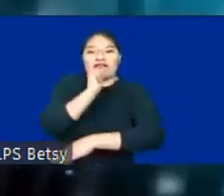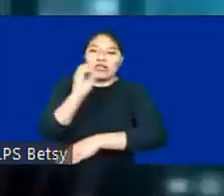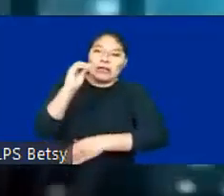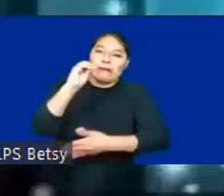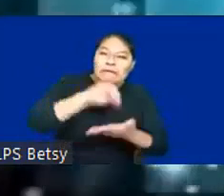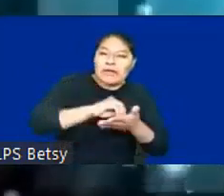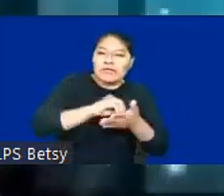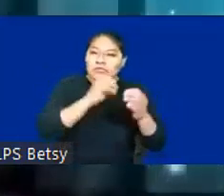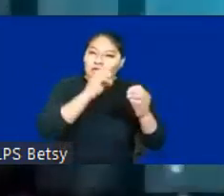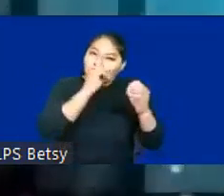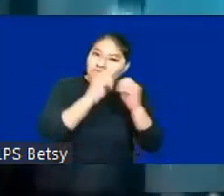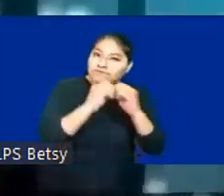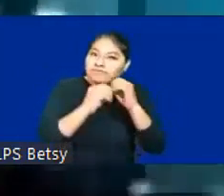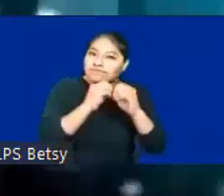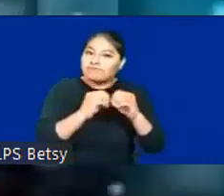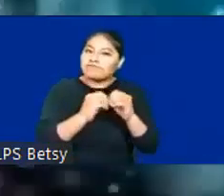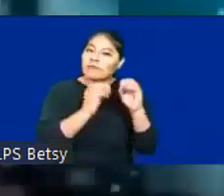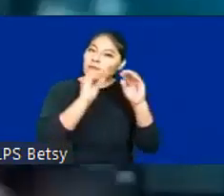poder ir